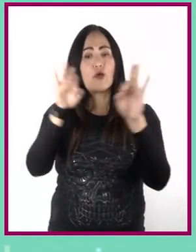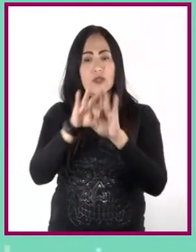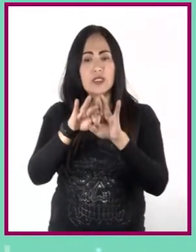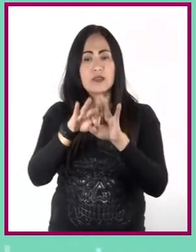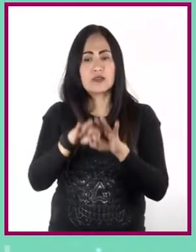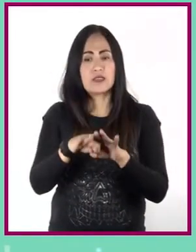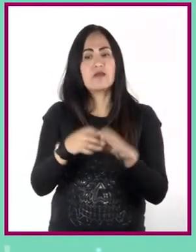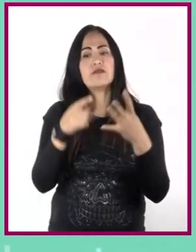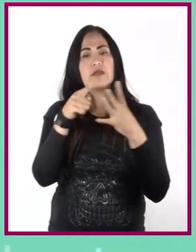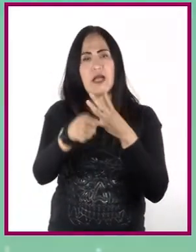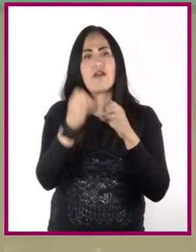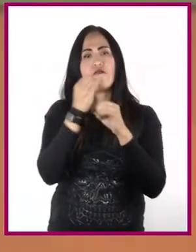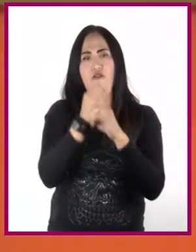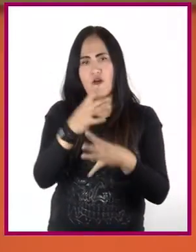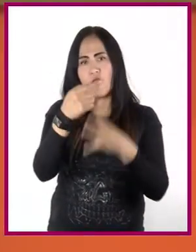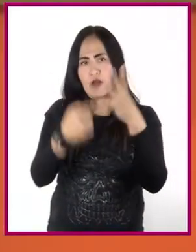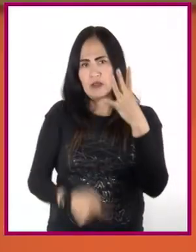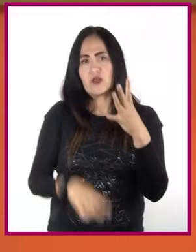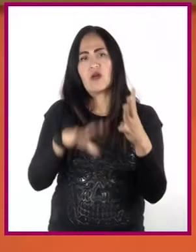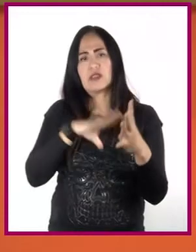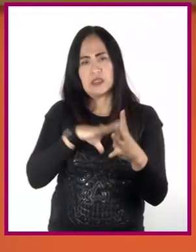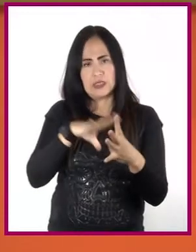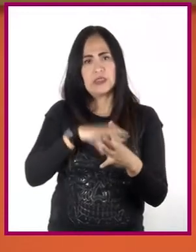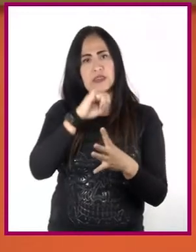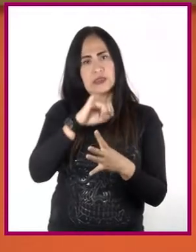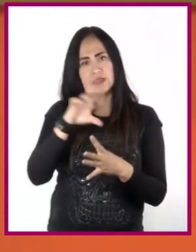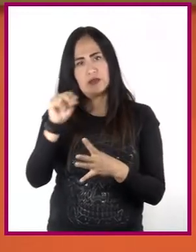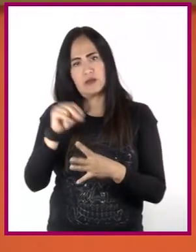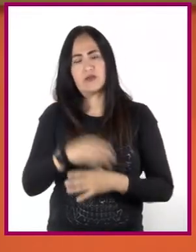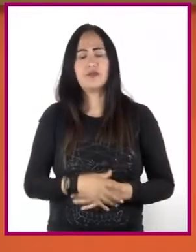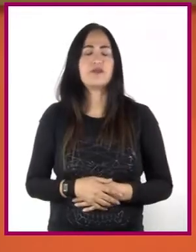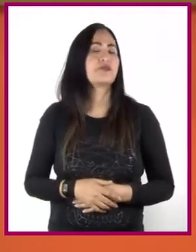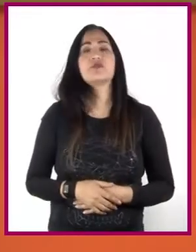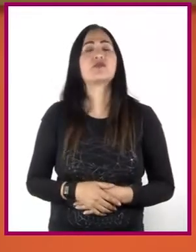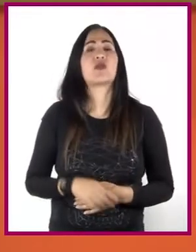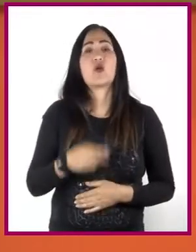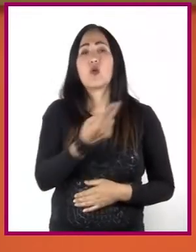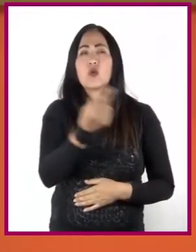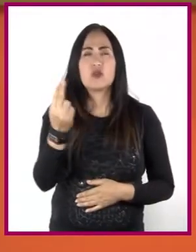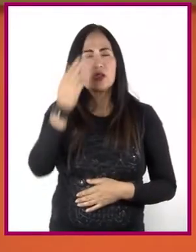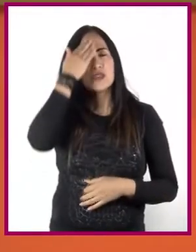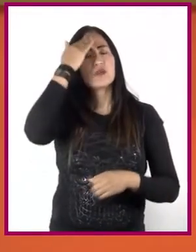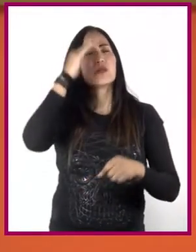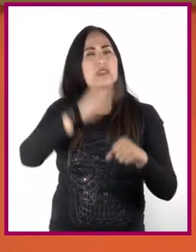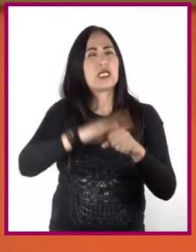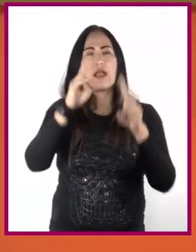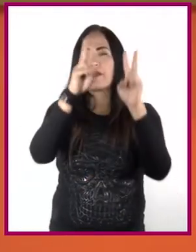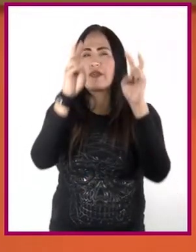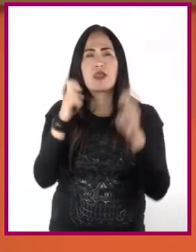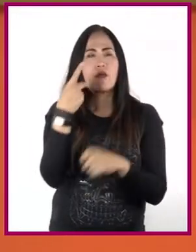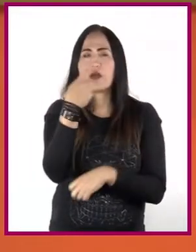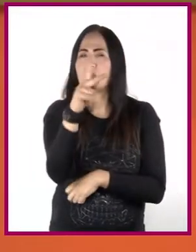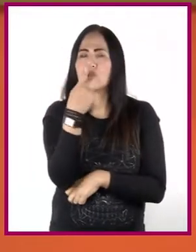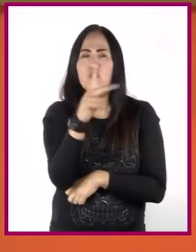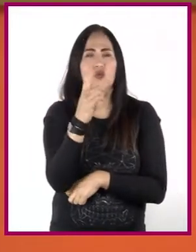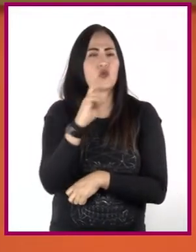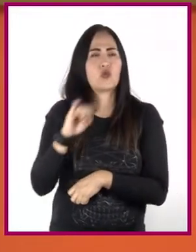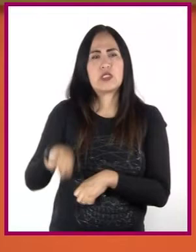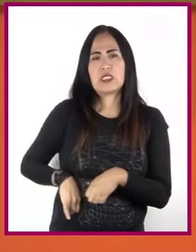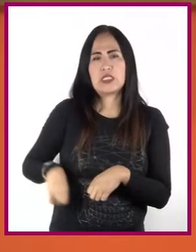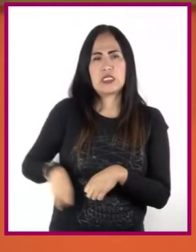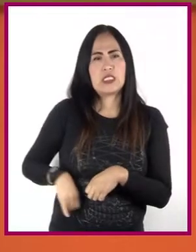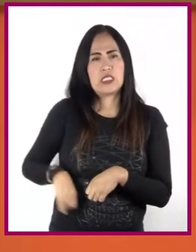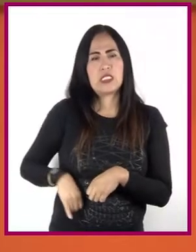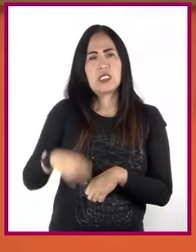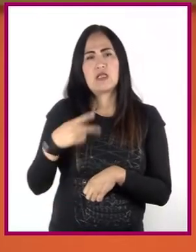y disponibilidad de información. Tengan presente que el tema debe de ser de su interés y de la incumbencia